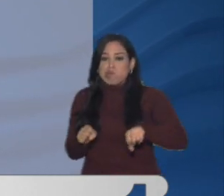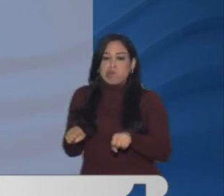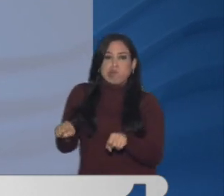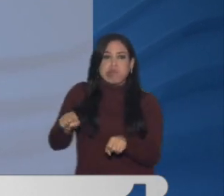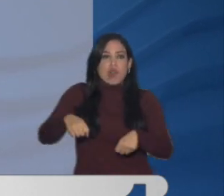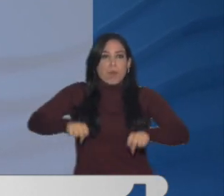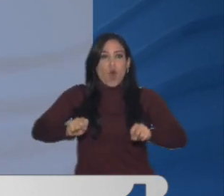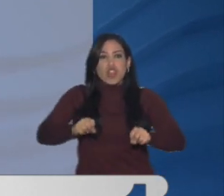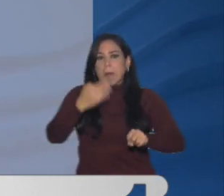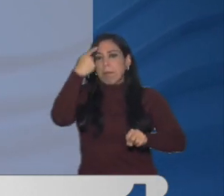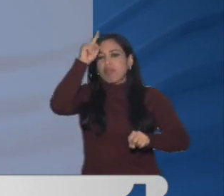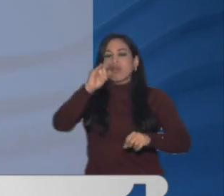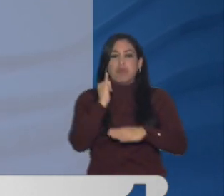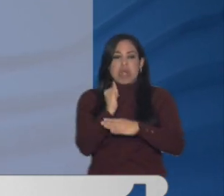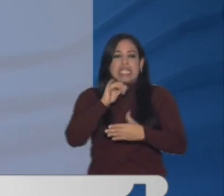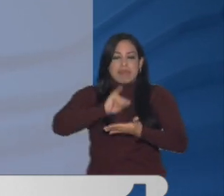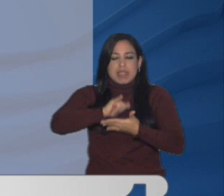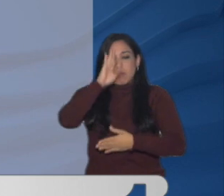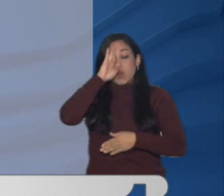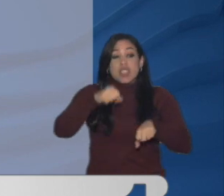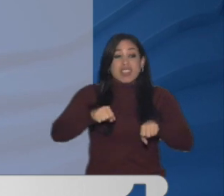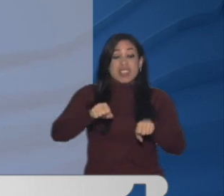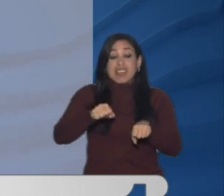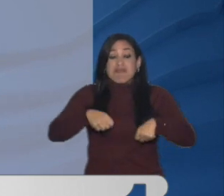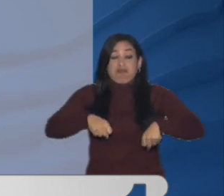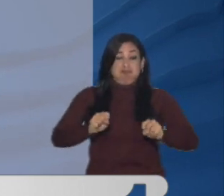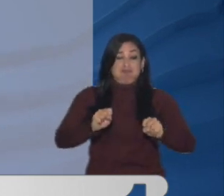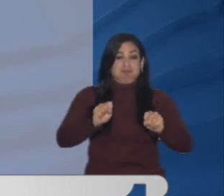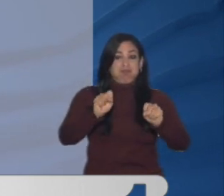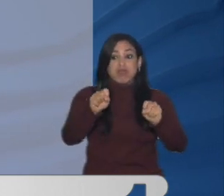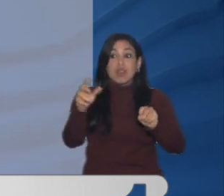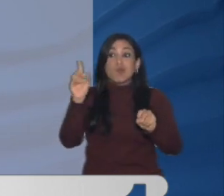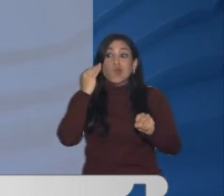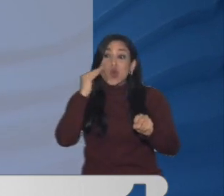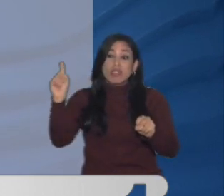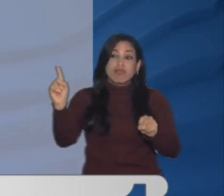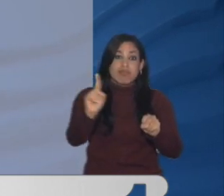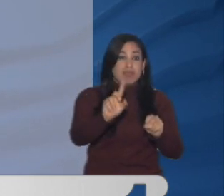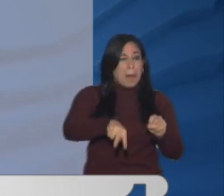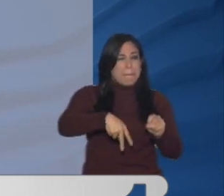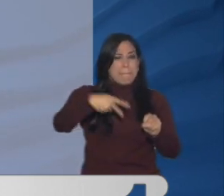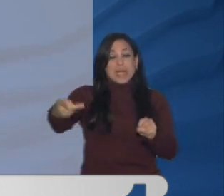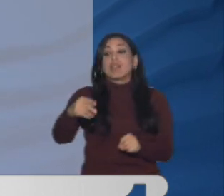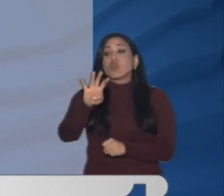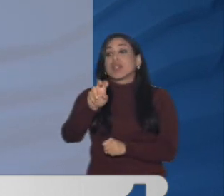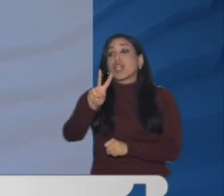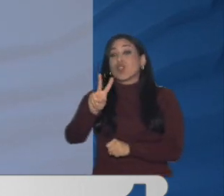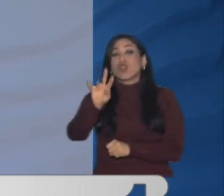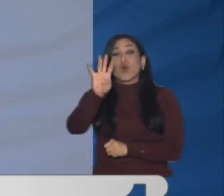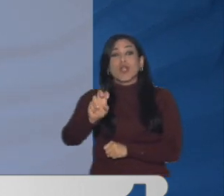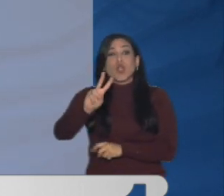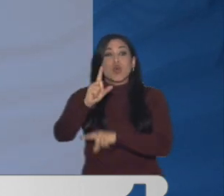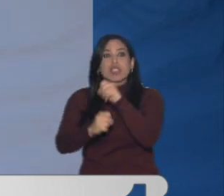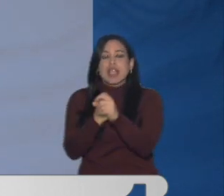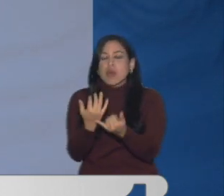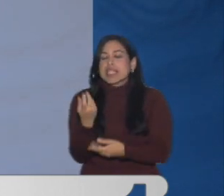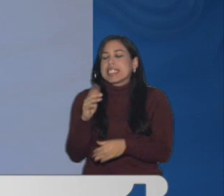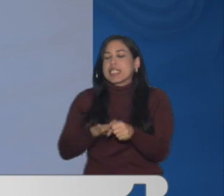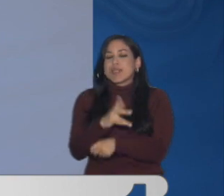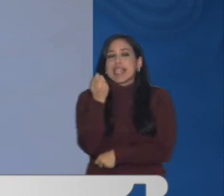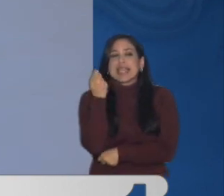una motocicleta de la institución cuando arrolló a la adulta mayor. La mujer de 92 años, en delicado estado de